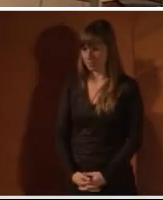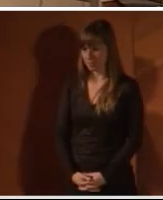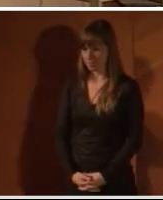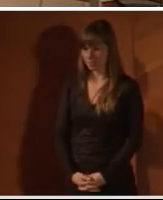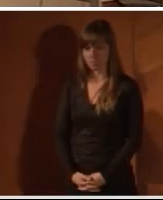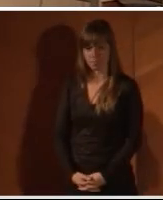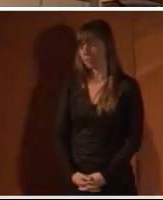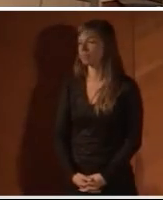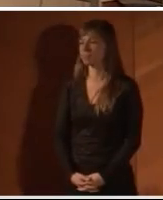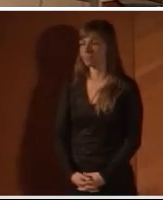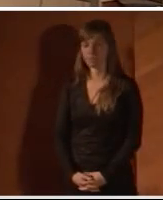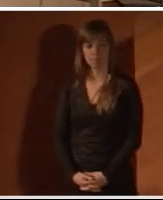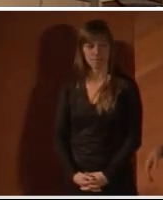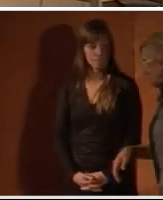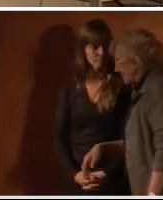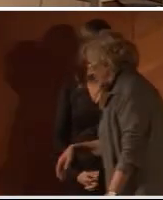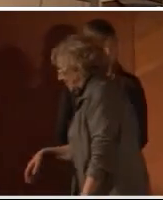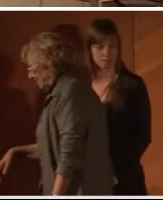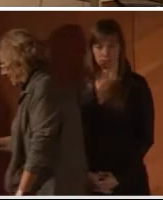Gracias, alcaldesa.